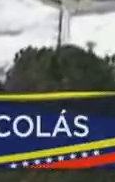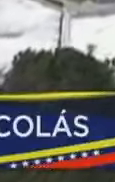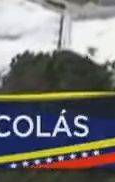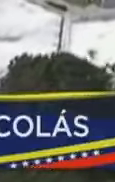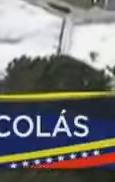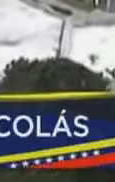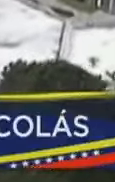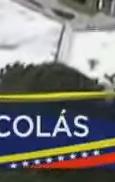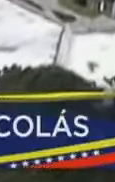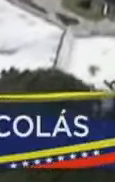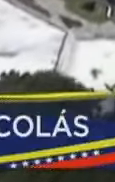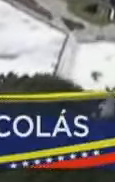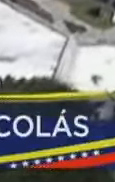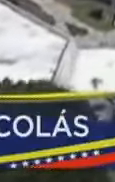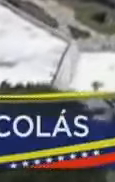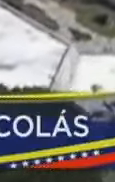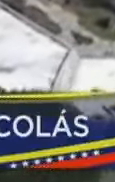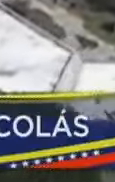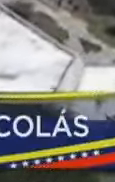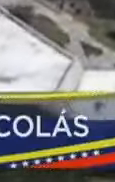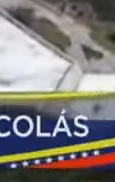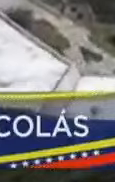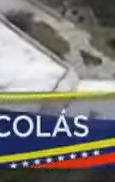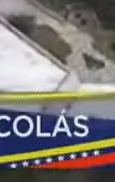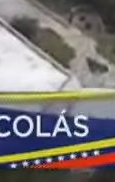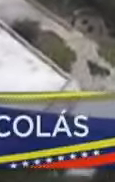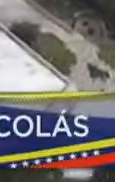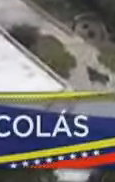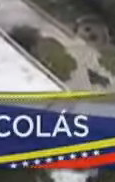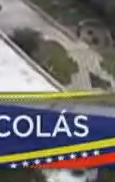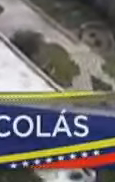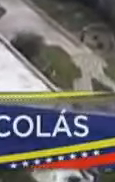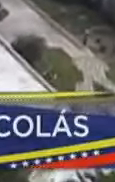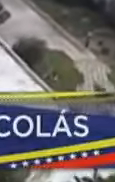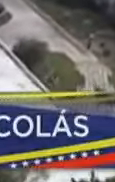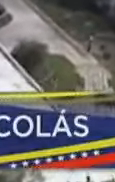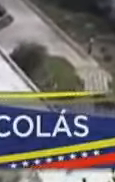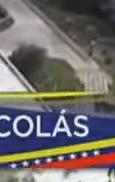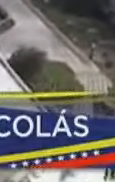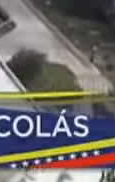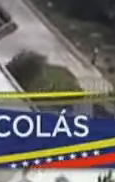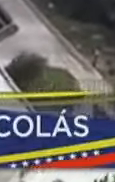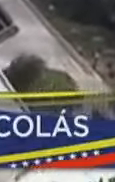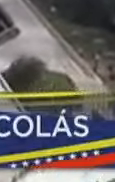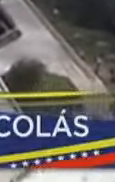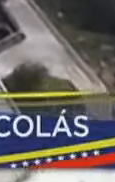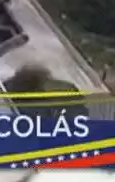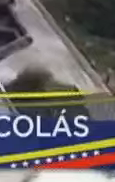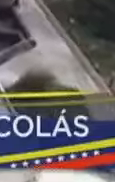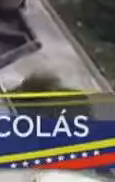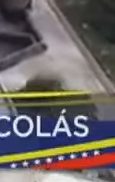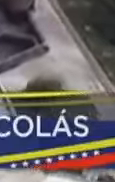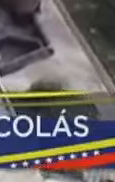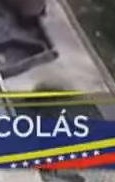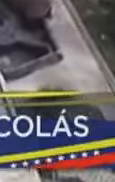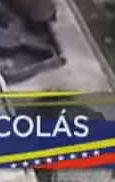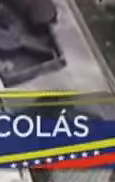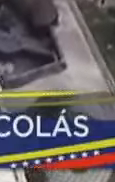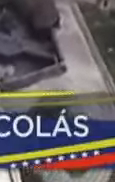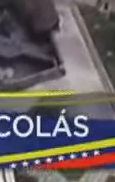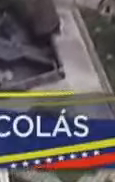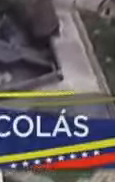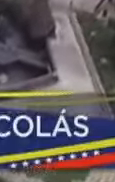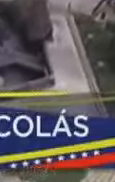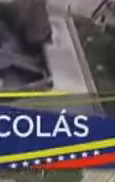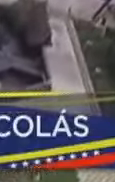set principal para liderar esta actividad. Venezuela emprende con Nicolás, una actividad que ha